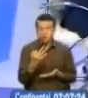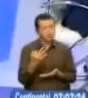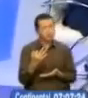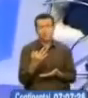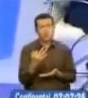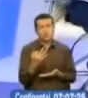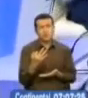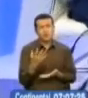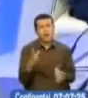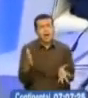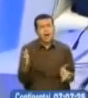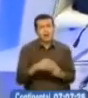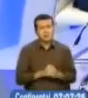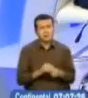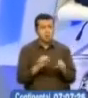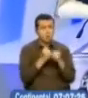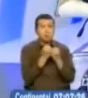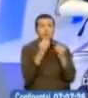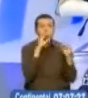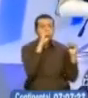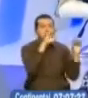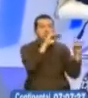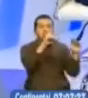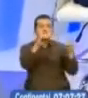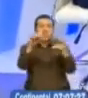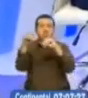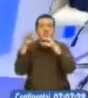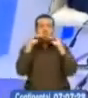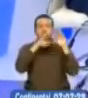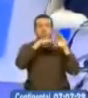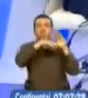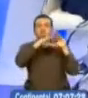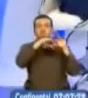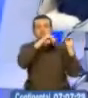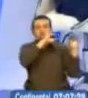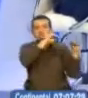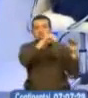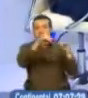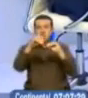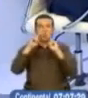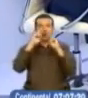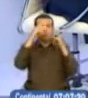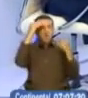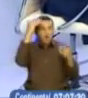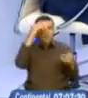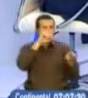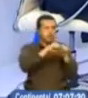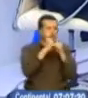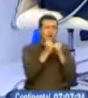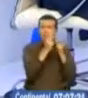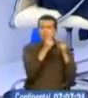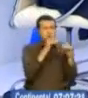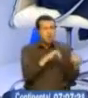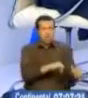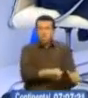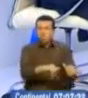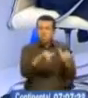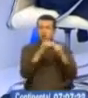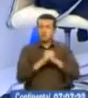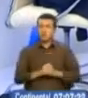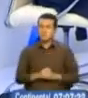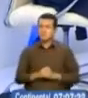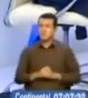que vive a partir de la chismografía, tanto en lo social y tanto en lo político. A ver, yo diría